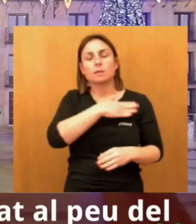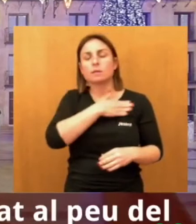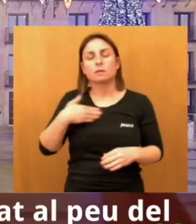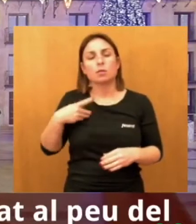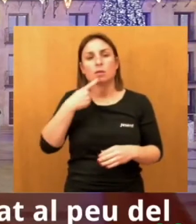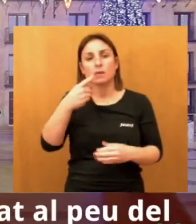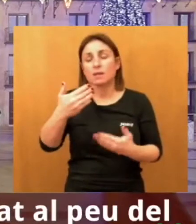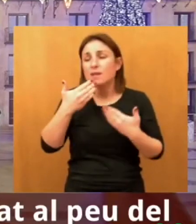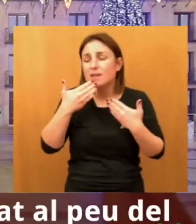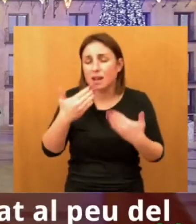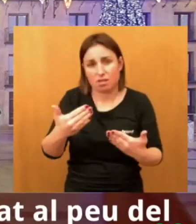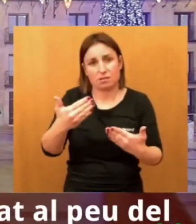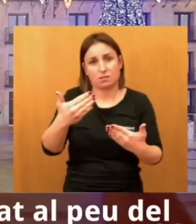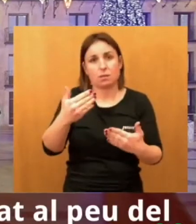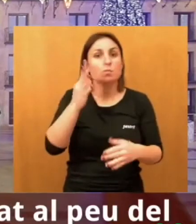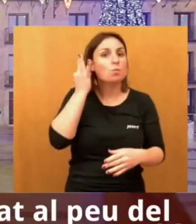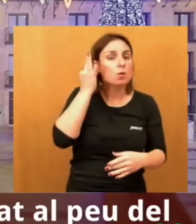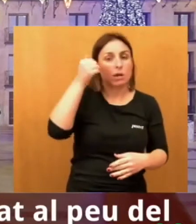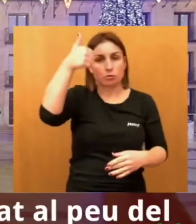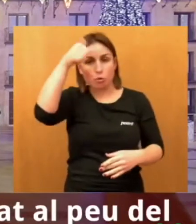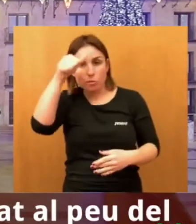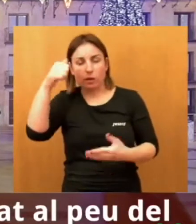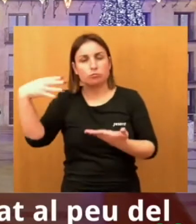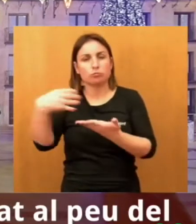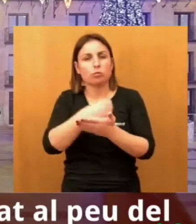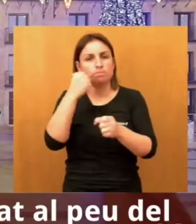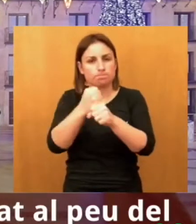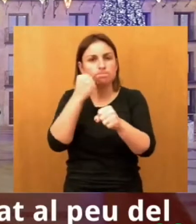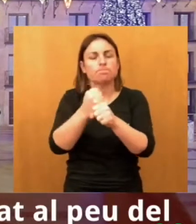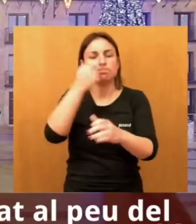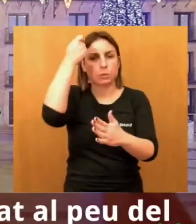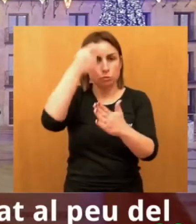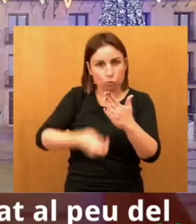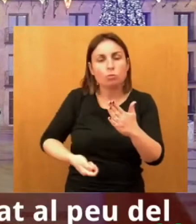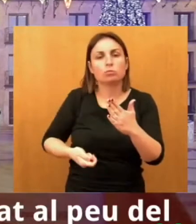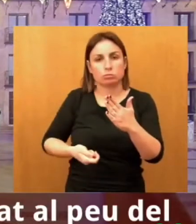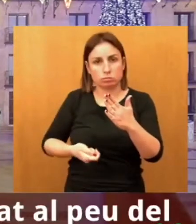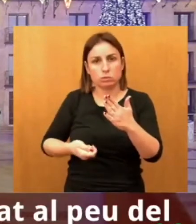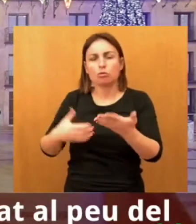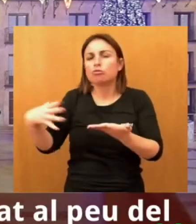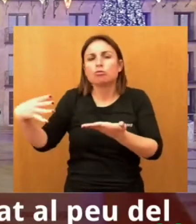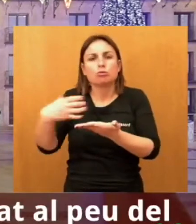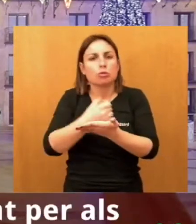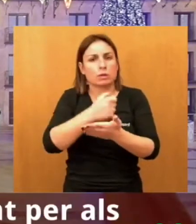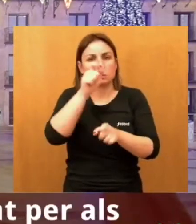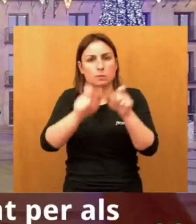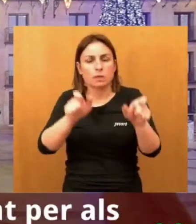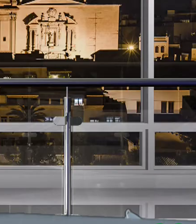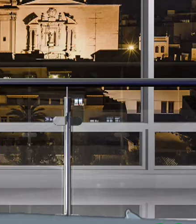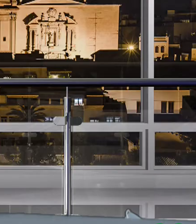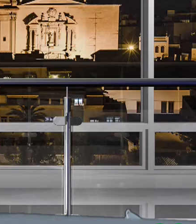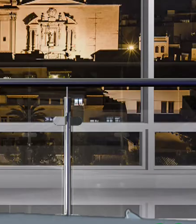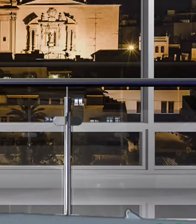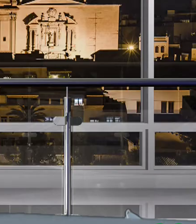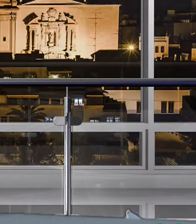tantas mujeres y hombres que han estado al pie del cañón en los momentos duros para todos los que habéis sido esenciales